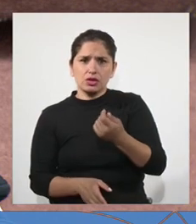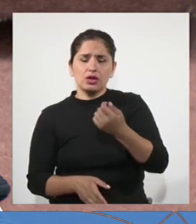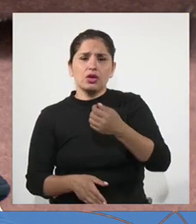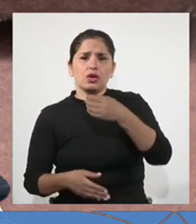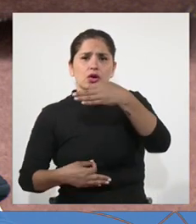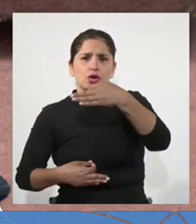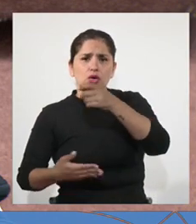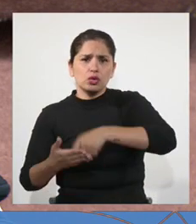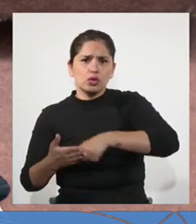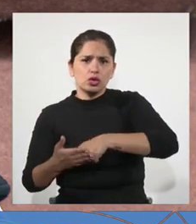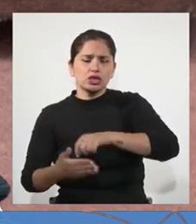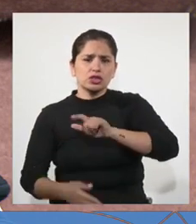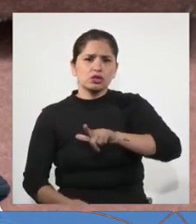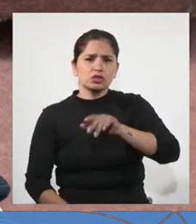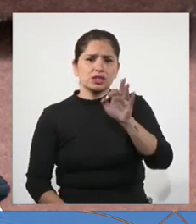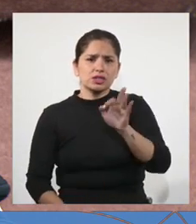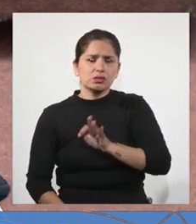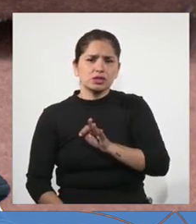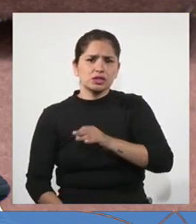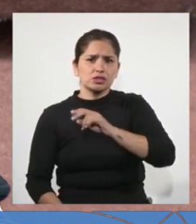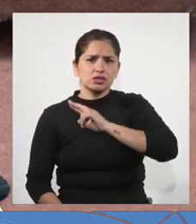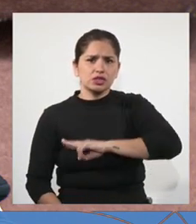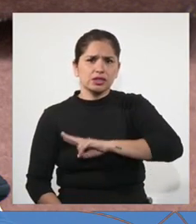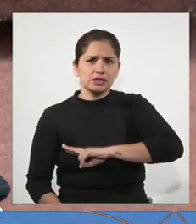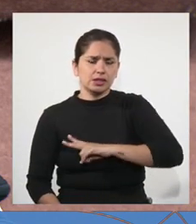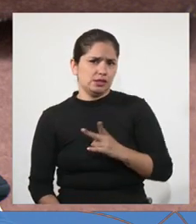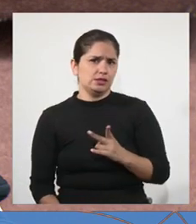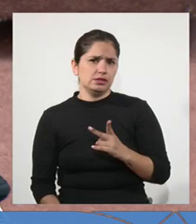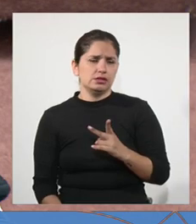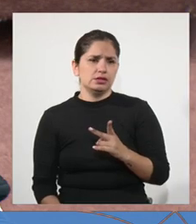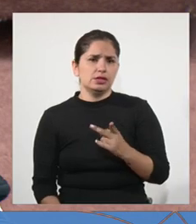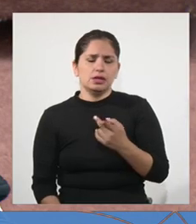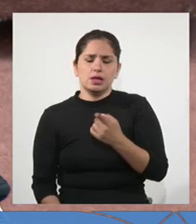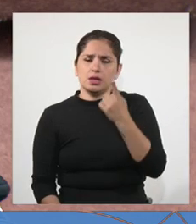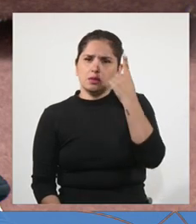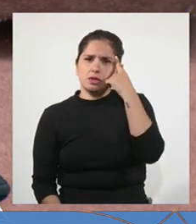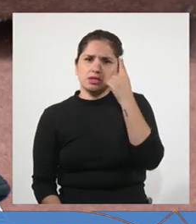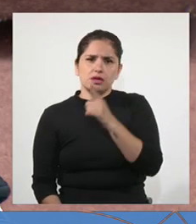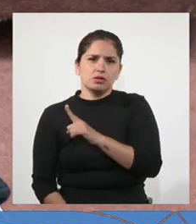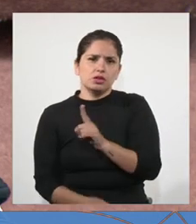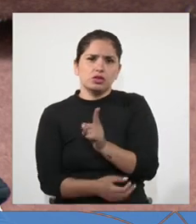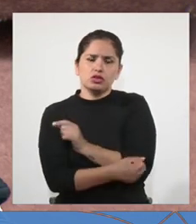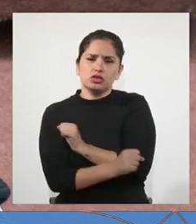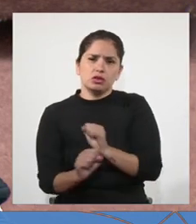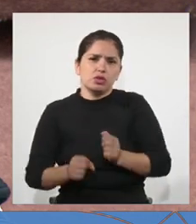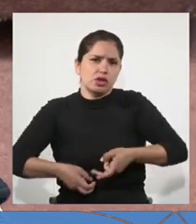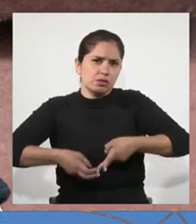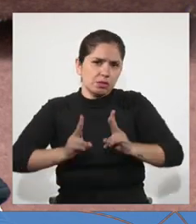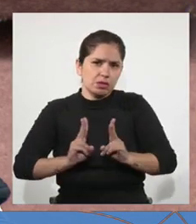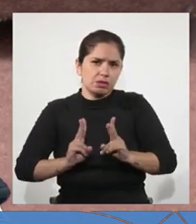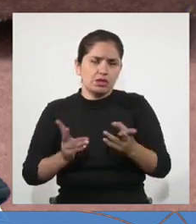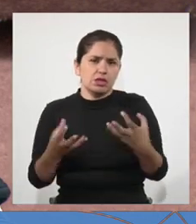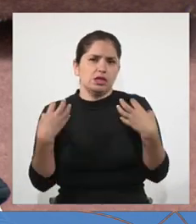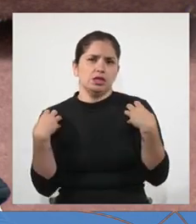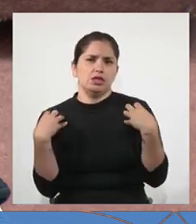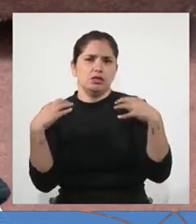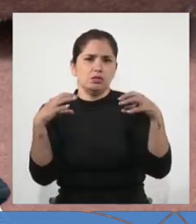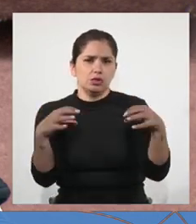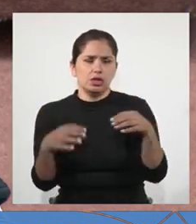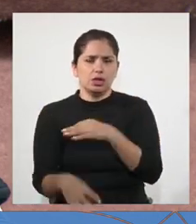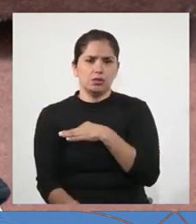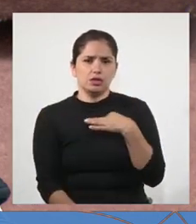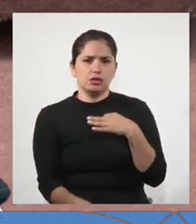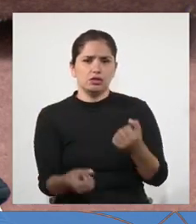de interés cuando el contratante del Estado, y nos parece de verdad impresentable que se le autorice esta facultad al